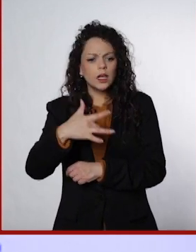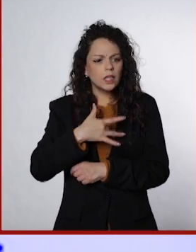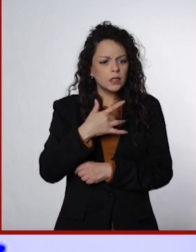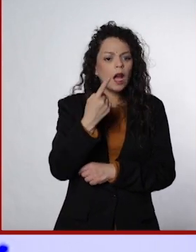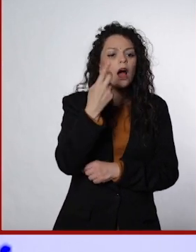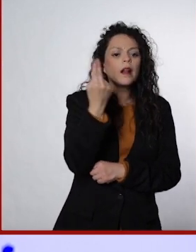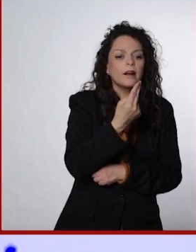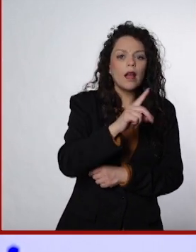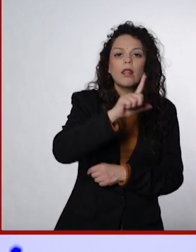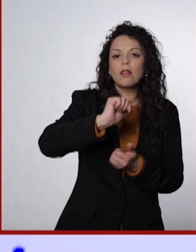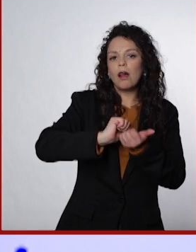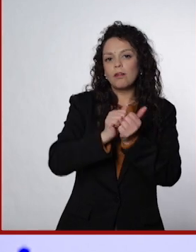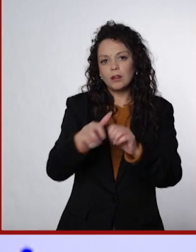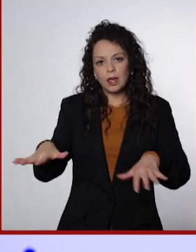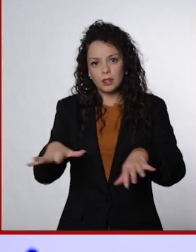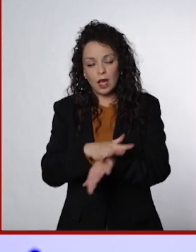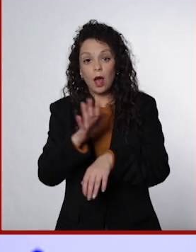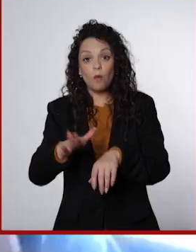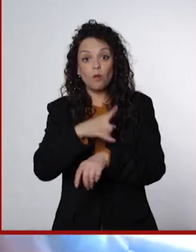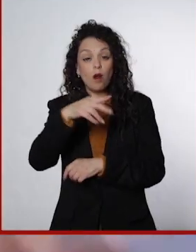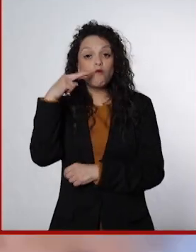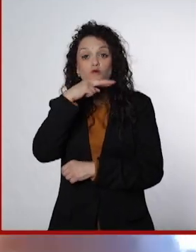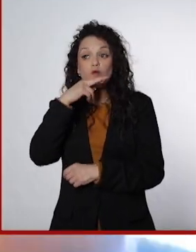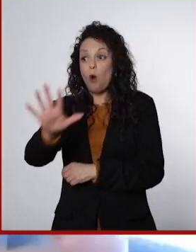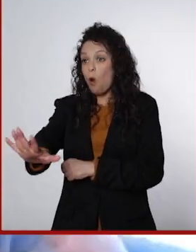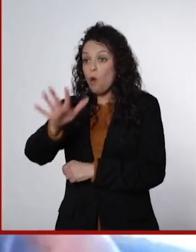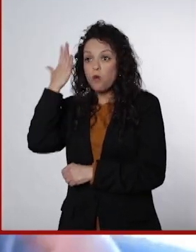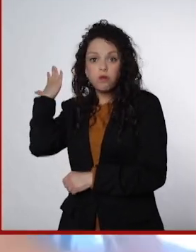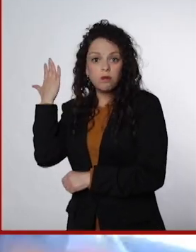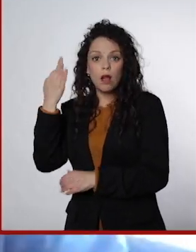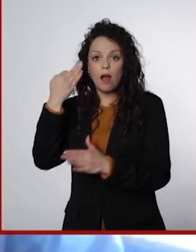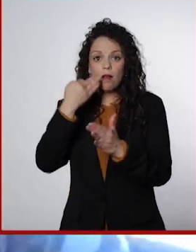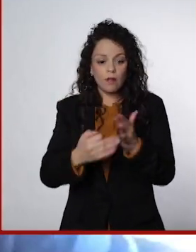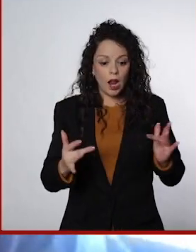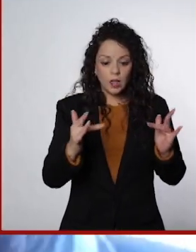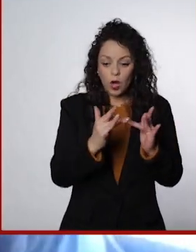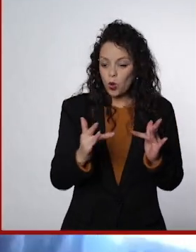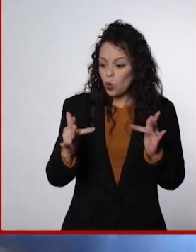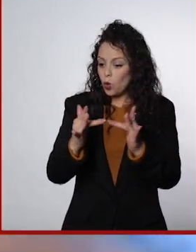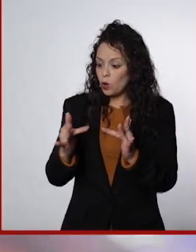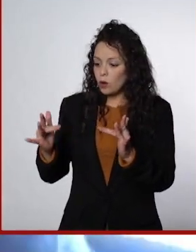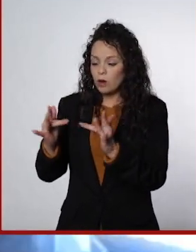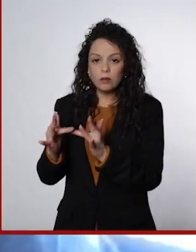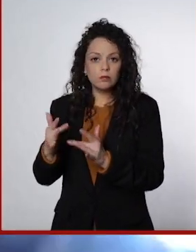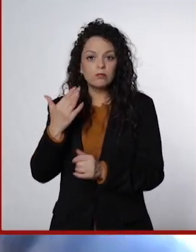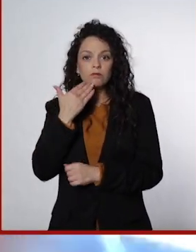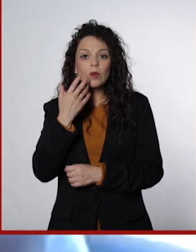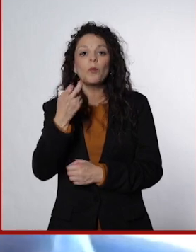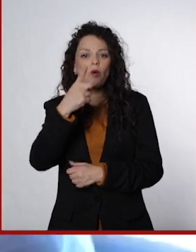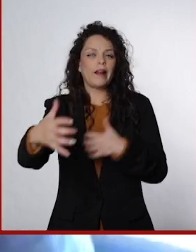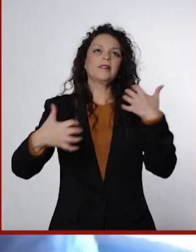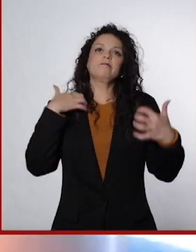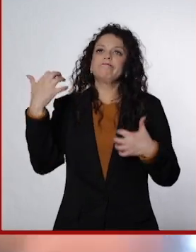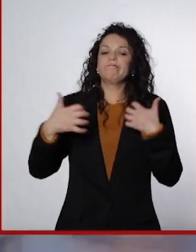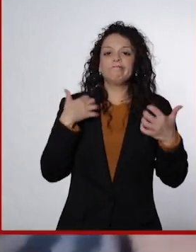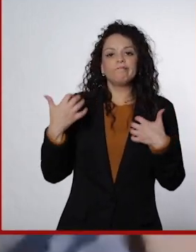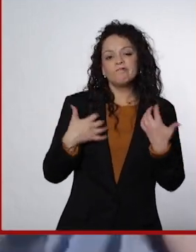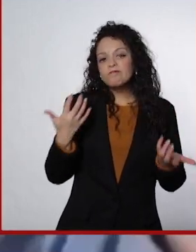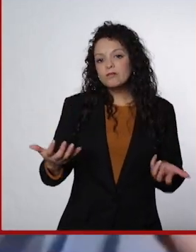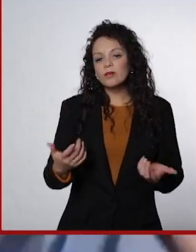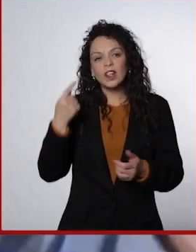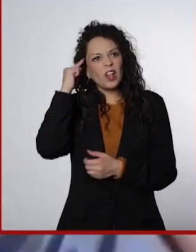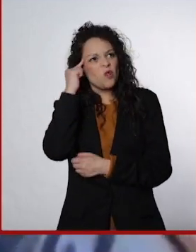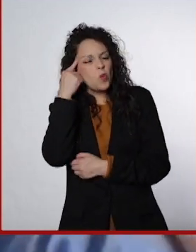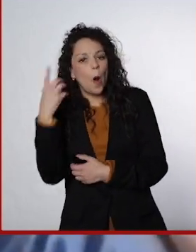pasas directo, no lo hiciste con conexión, por lo tanto, haces cosas no conectadas, por lo tanto, te frustras, te enojas, te entristeces. Entonces,